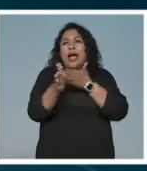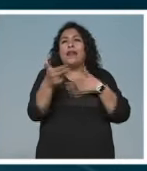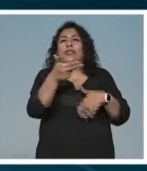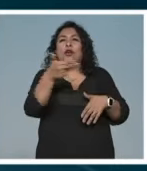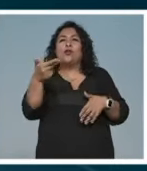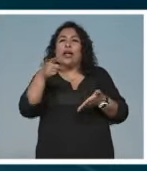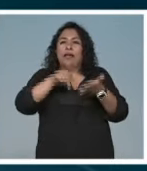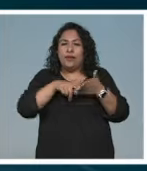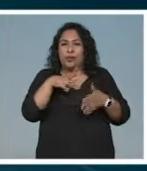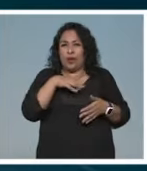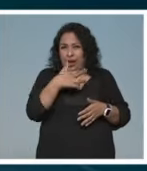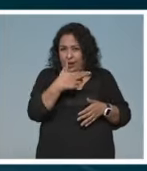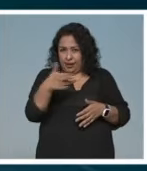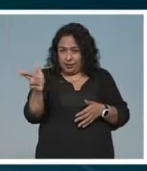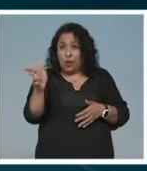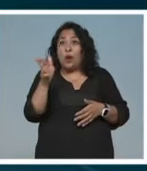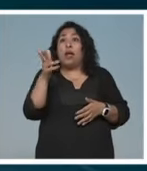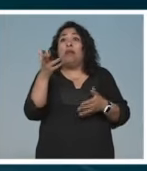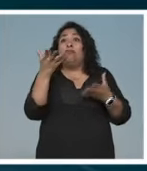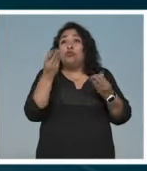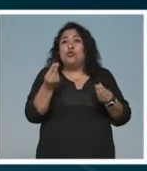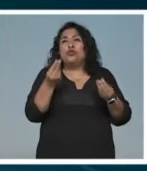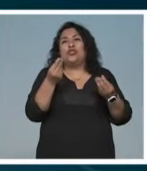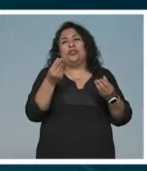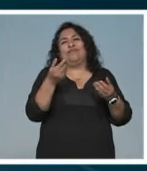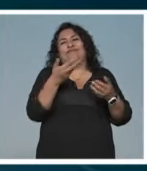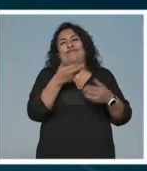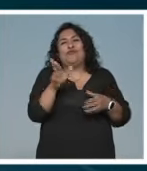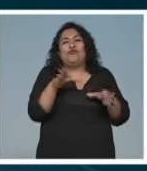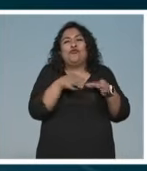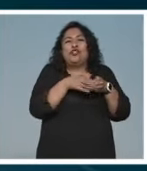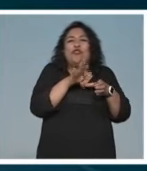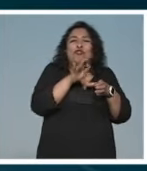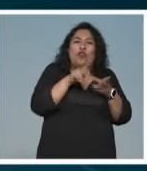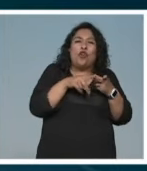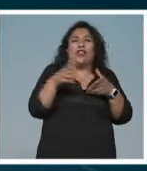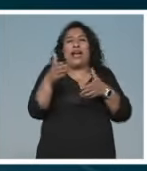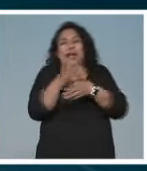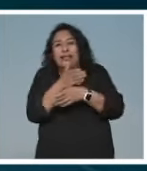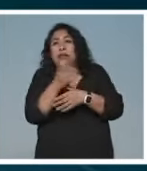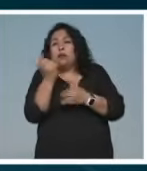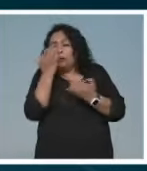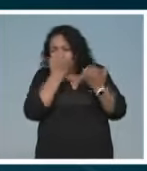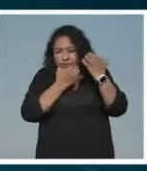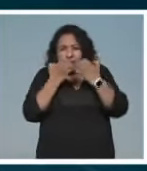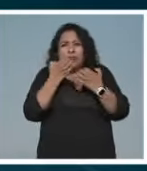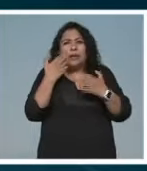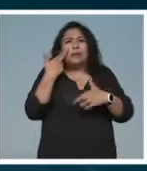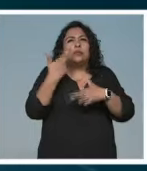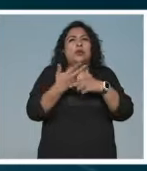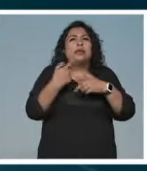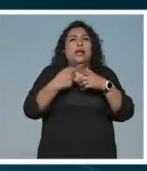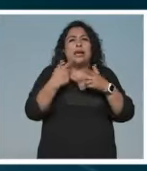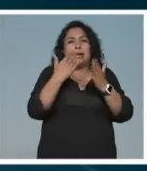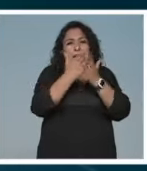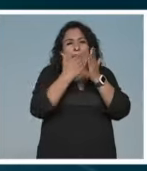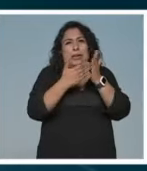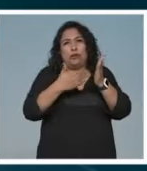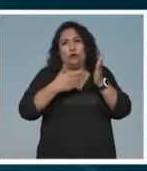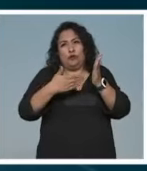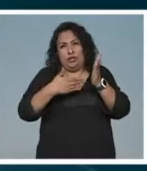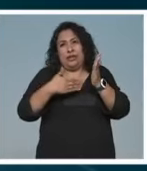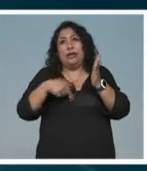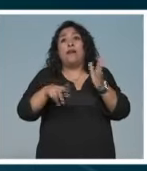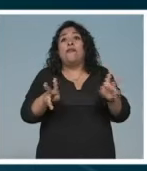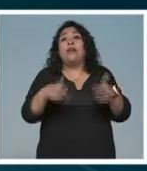con restaurantes, la proliferación de las fondas y cantinas, además de que examina el papel que tuvieron los recetarios de cocina puestos